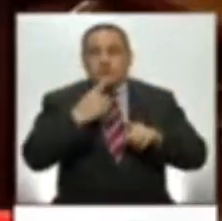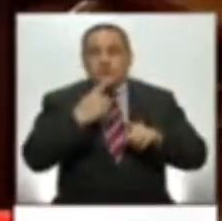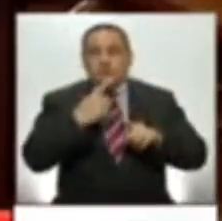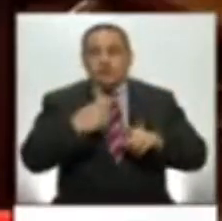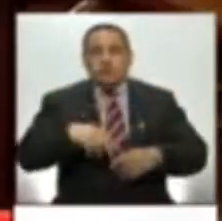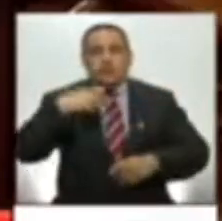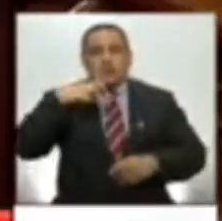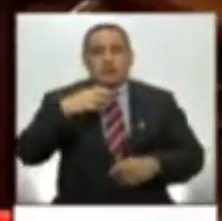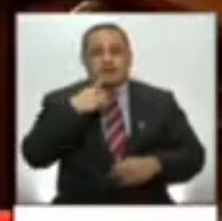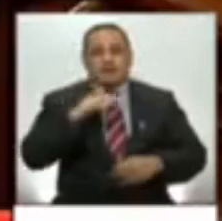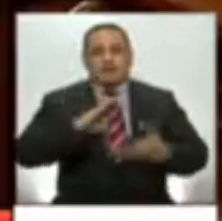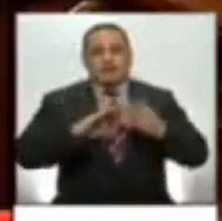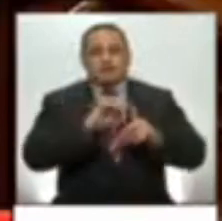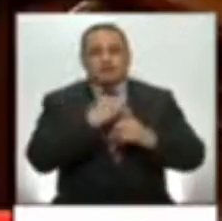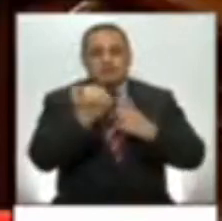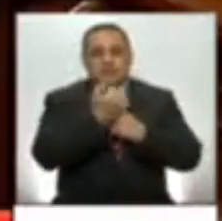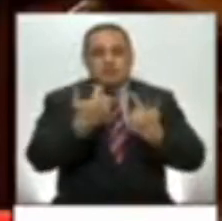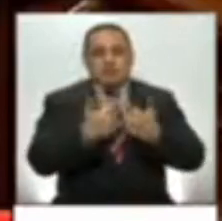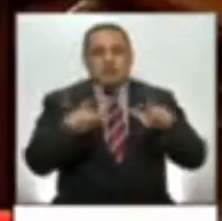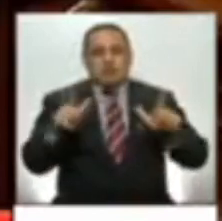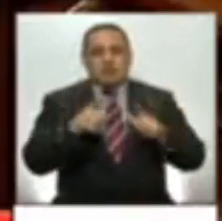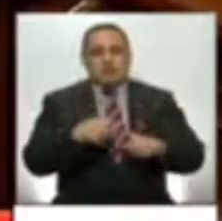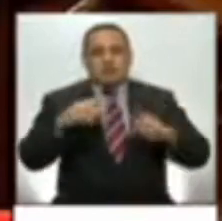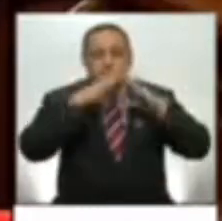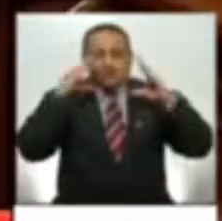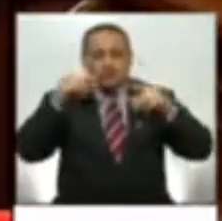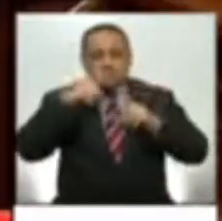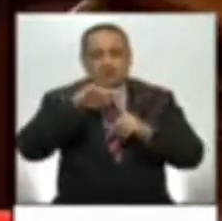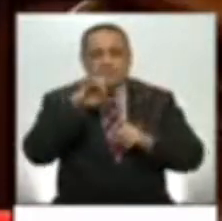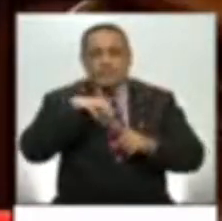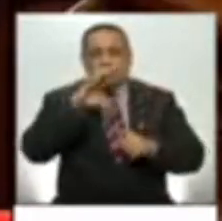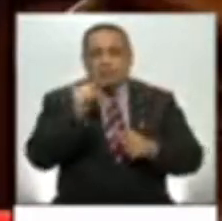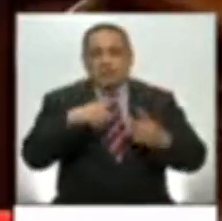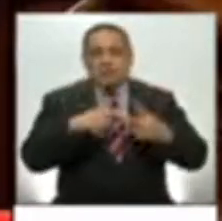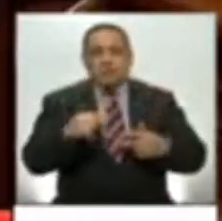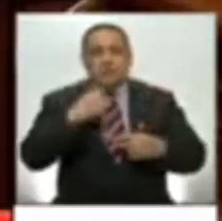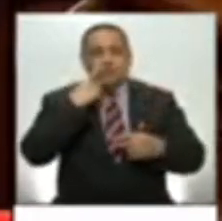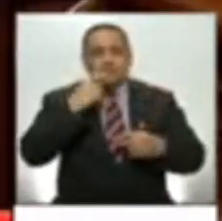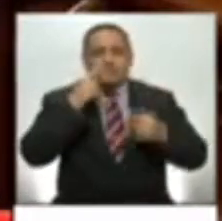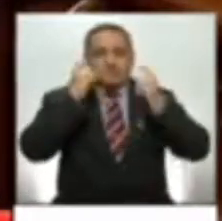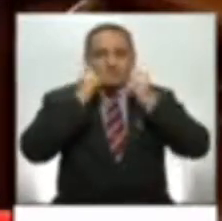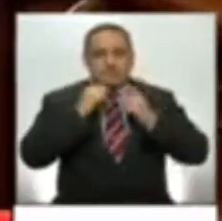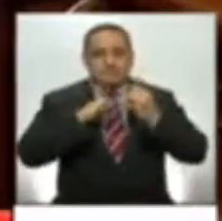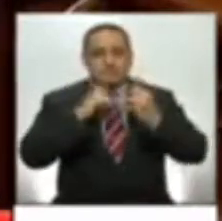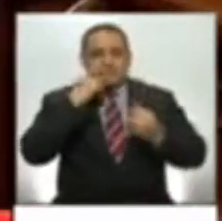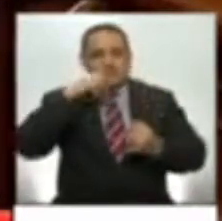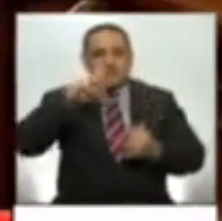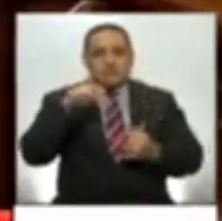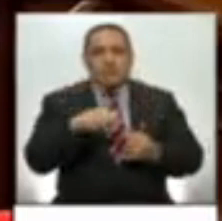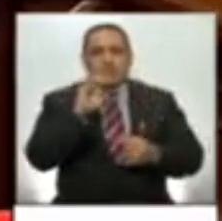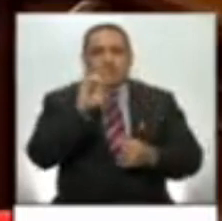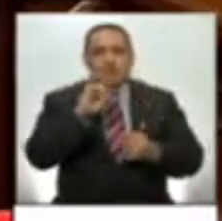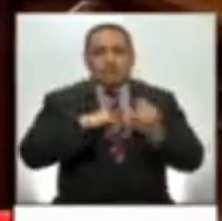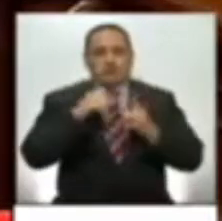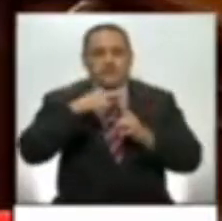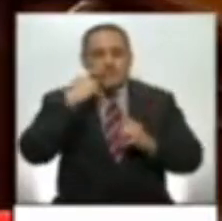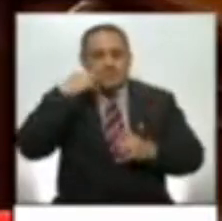Por los padres del socialliberalismo, Túpac Amaru, Simón Bolívar, José Faustino Sánchez